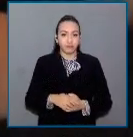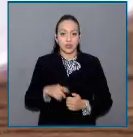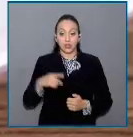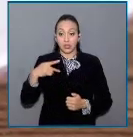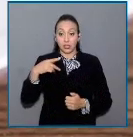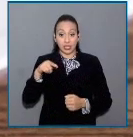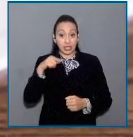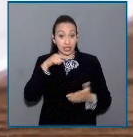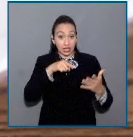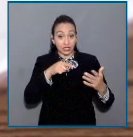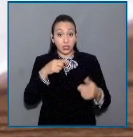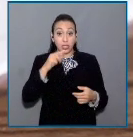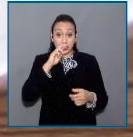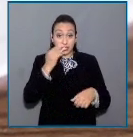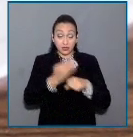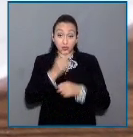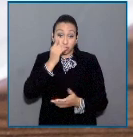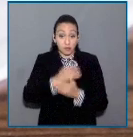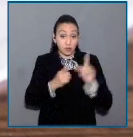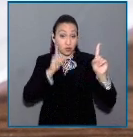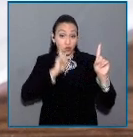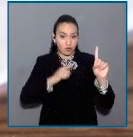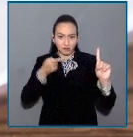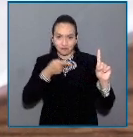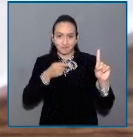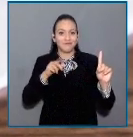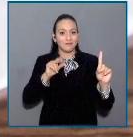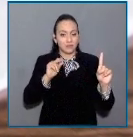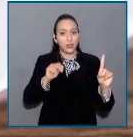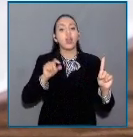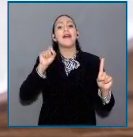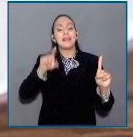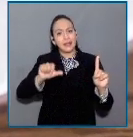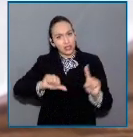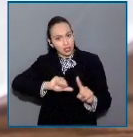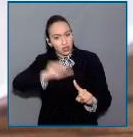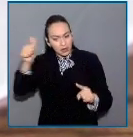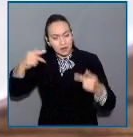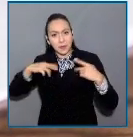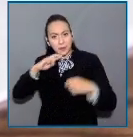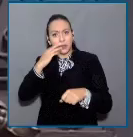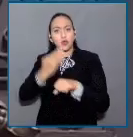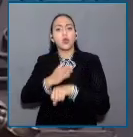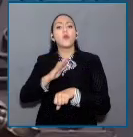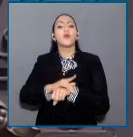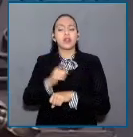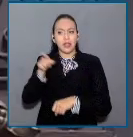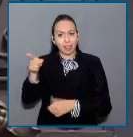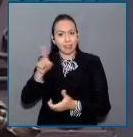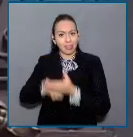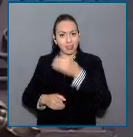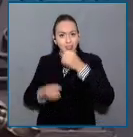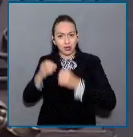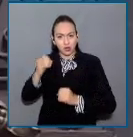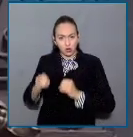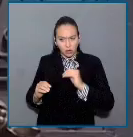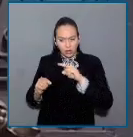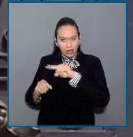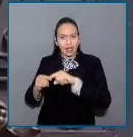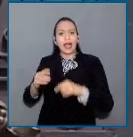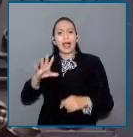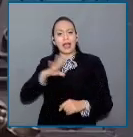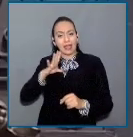su responsabilidad y que esto respondía al volumen de trabajo de la sede. Además, alegó haber